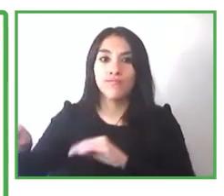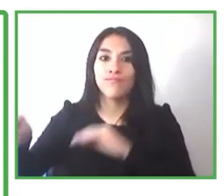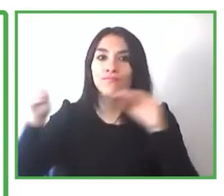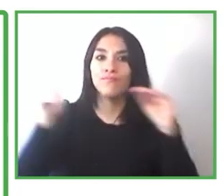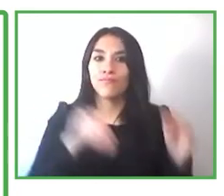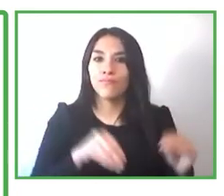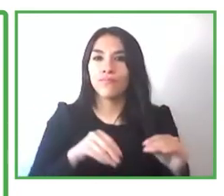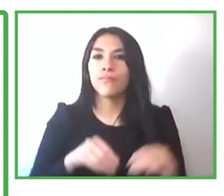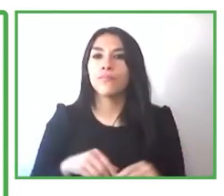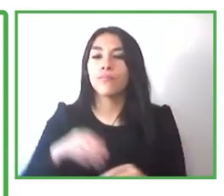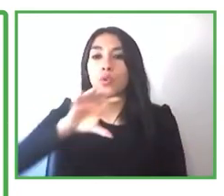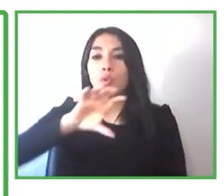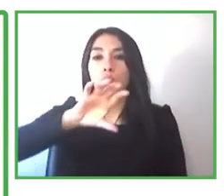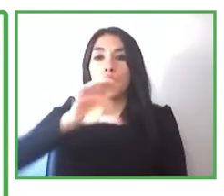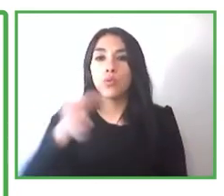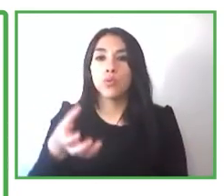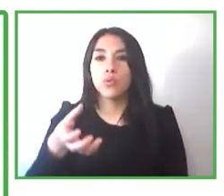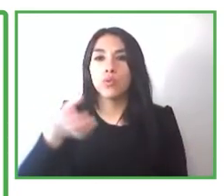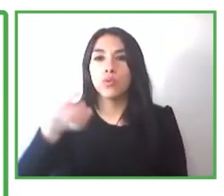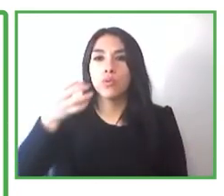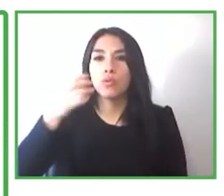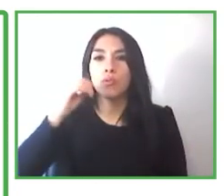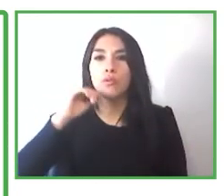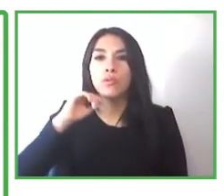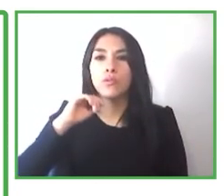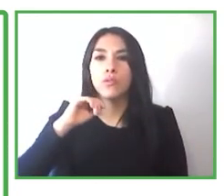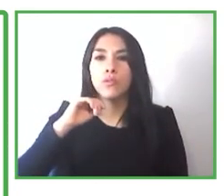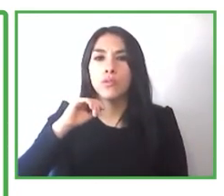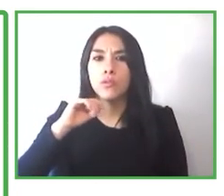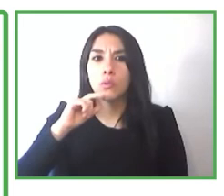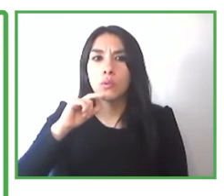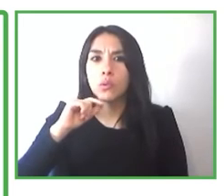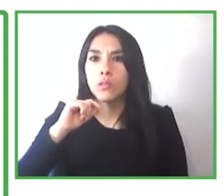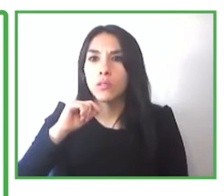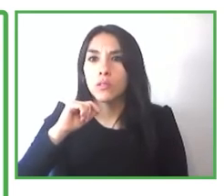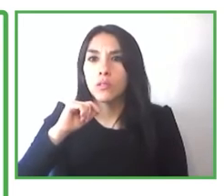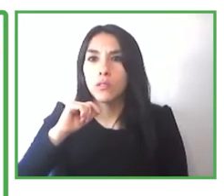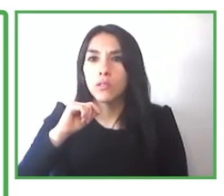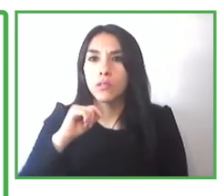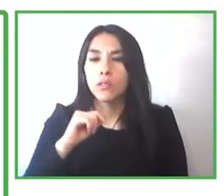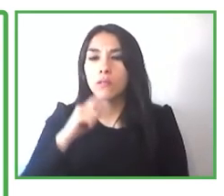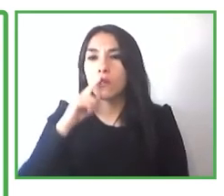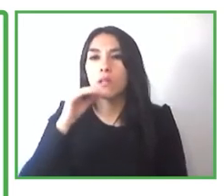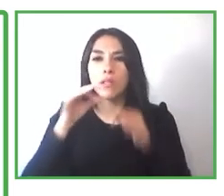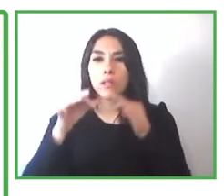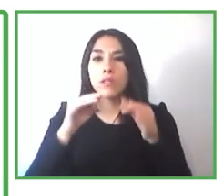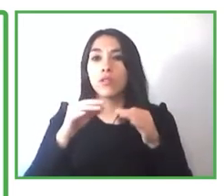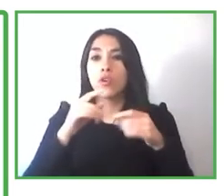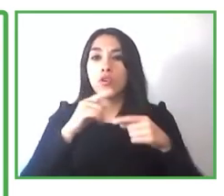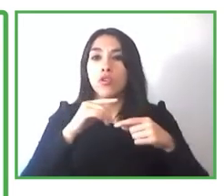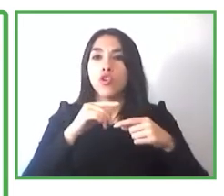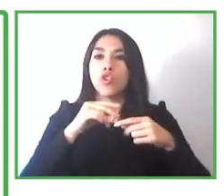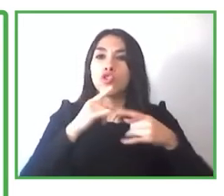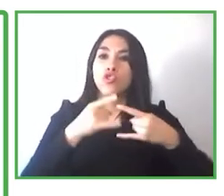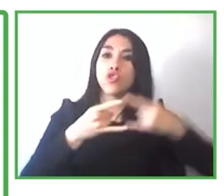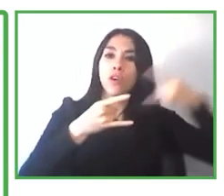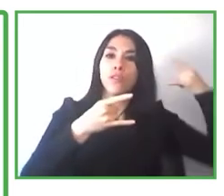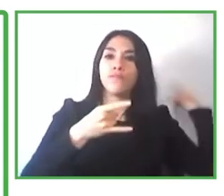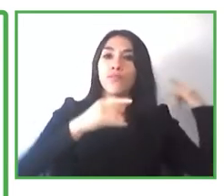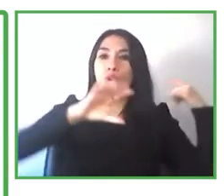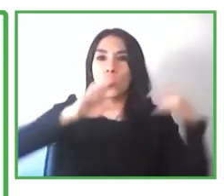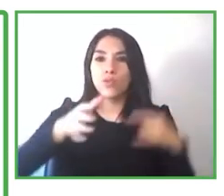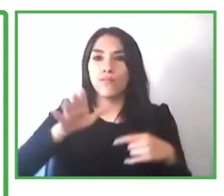un poco de la historia de este centro para empezar. Nosotros estamos dentro de la Escuela de Educación en Trinity